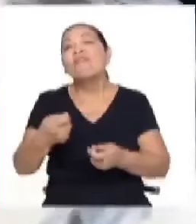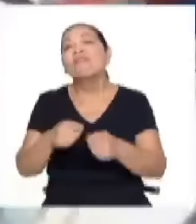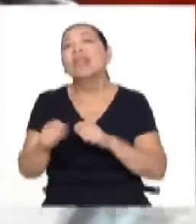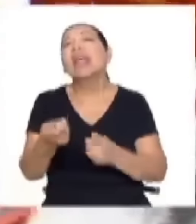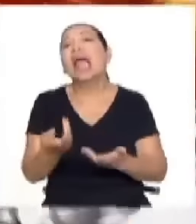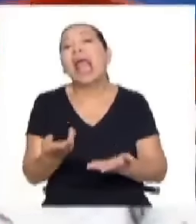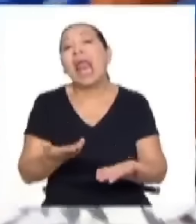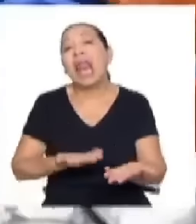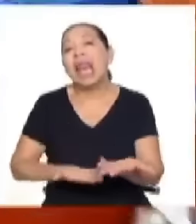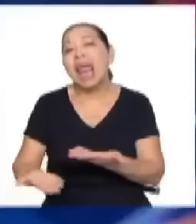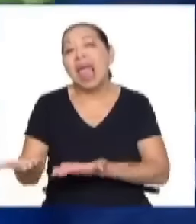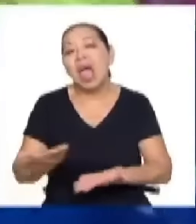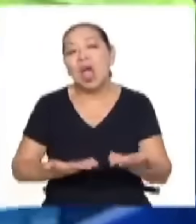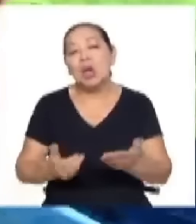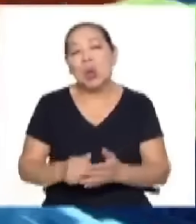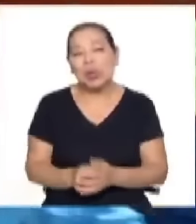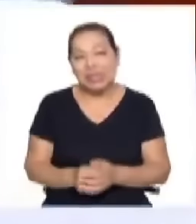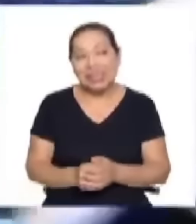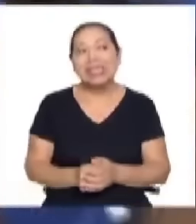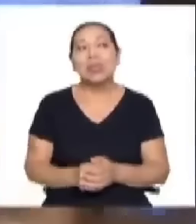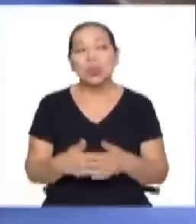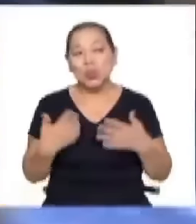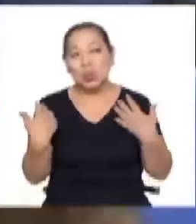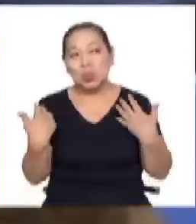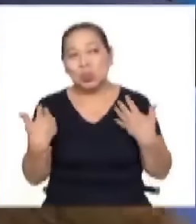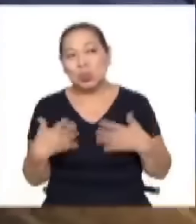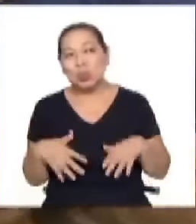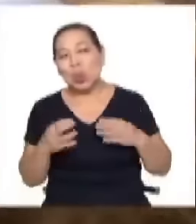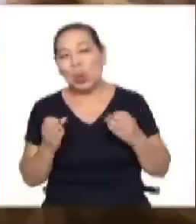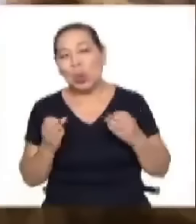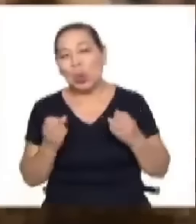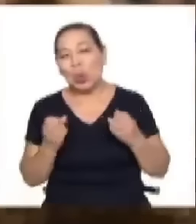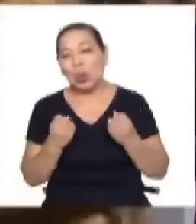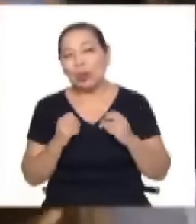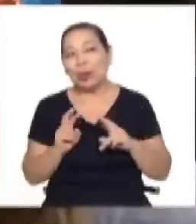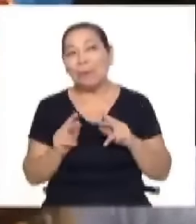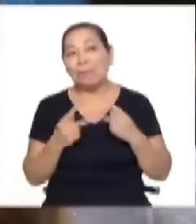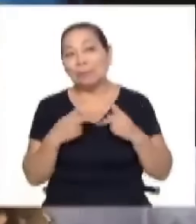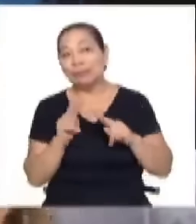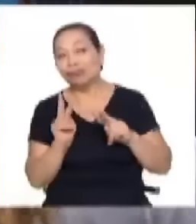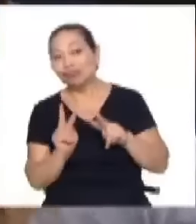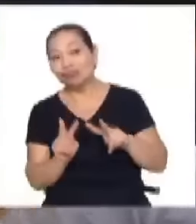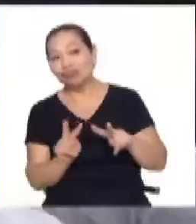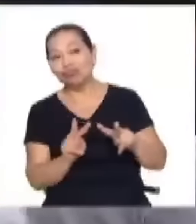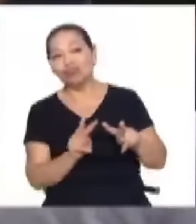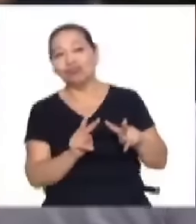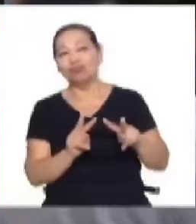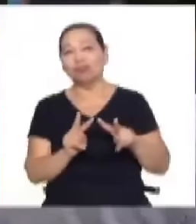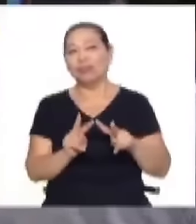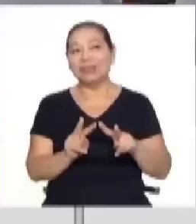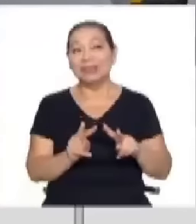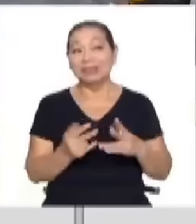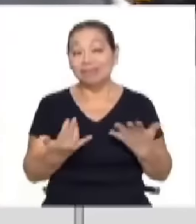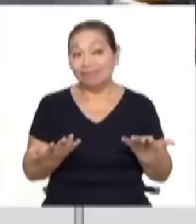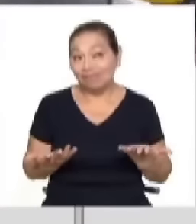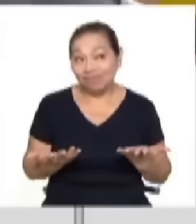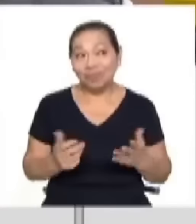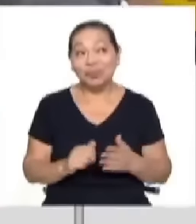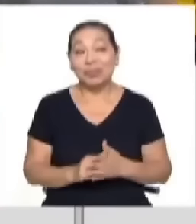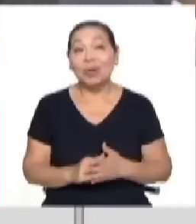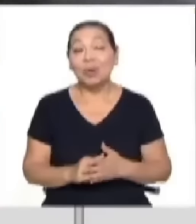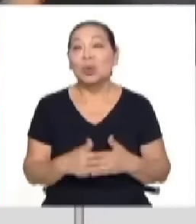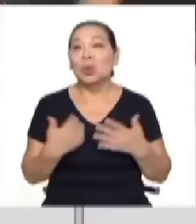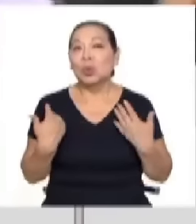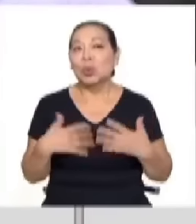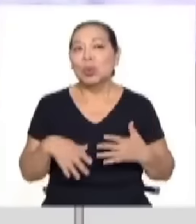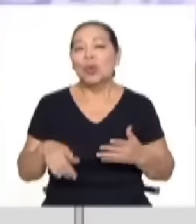negocio, pero también... Muy bien, Angie. Realmente lo que nos permite ver, ¿no?, es tu despacho, es que somos